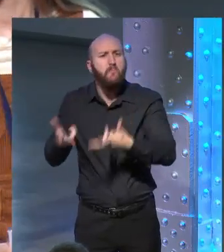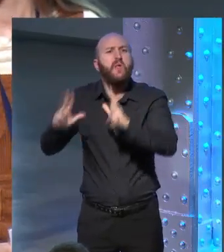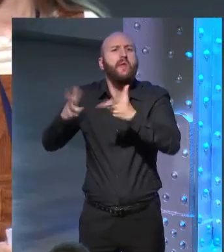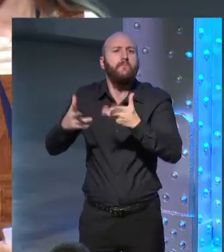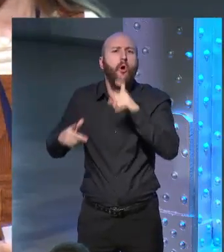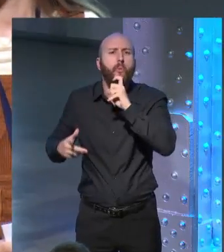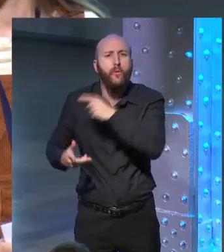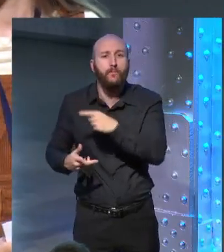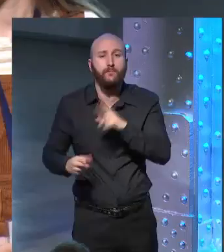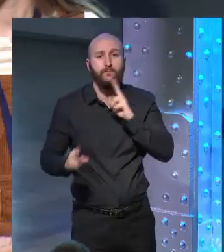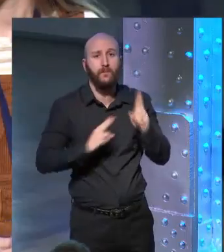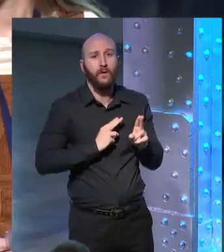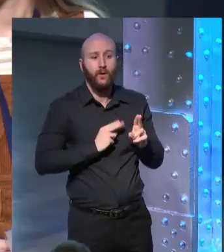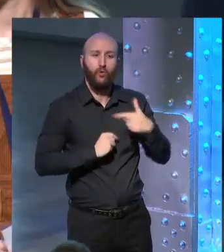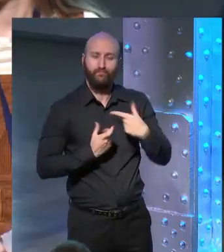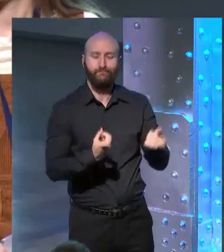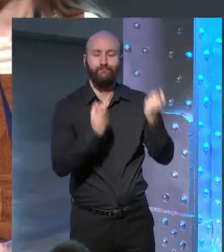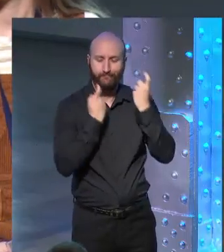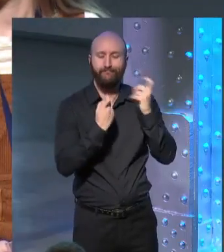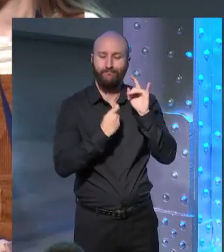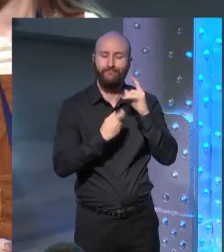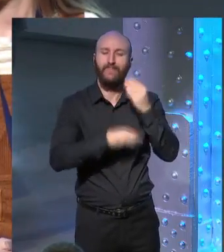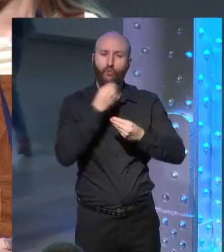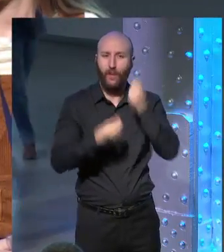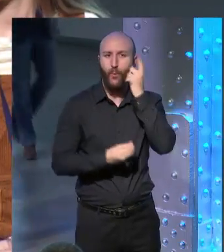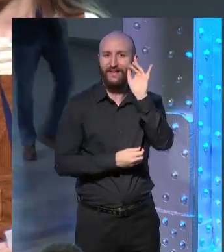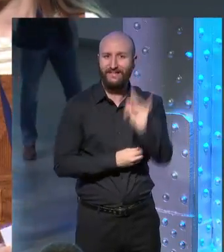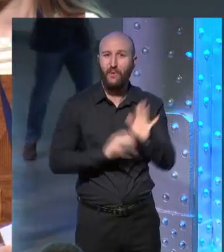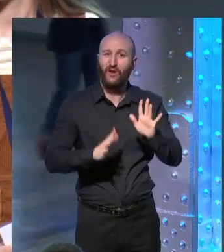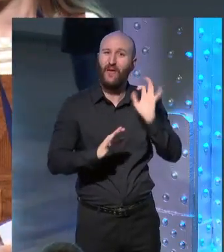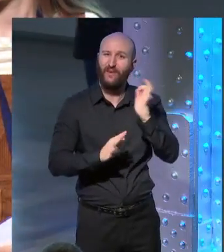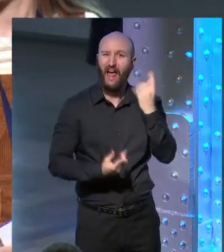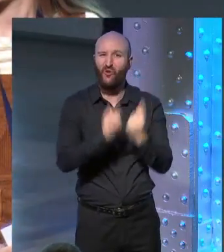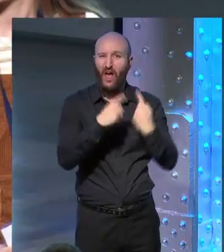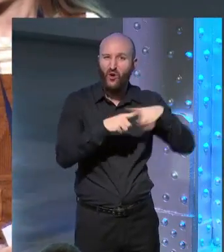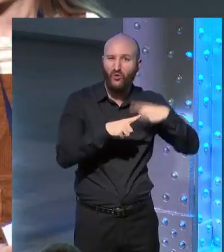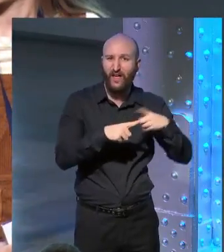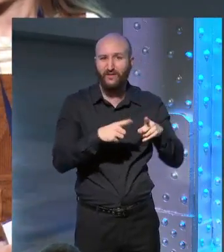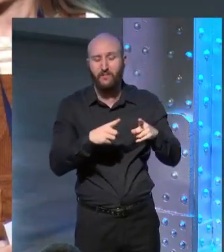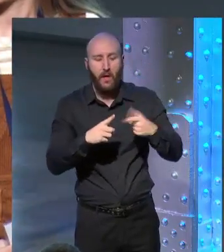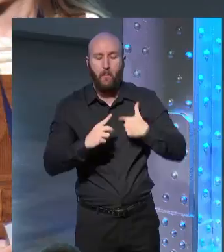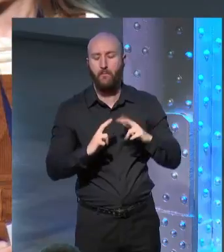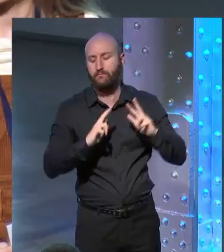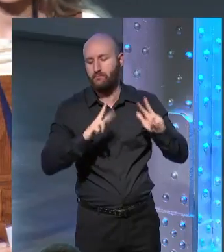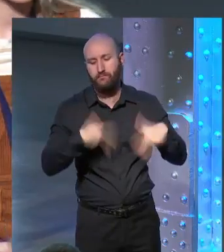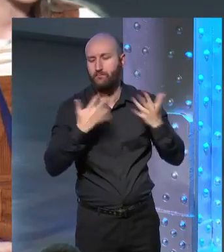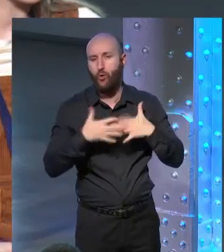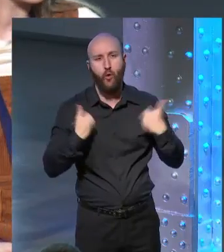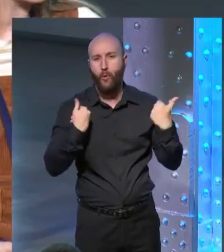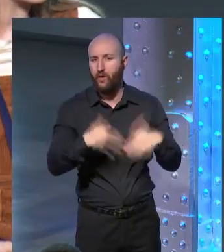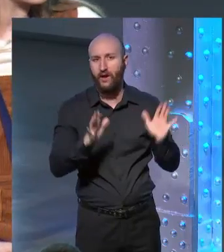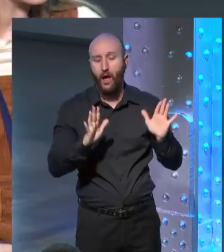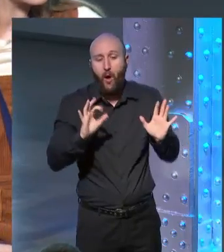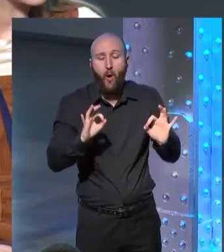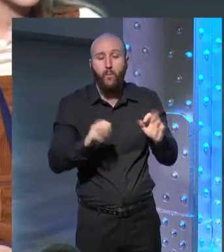libertad? A mí me han enseñado cómo usarlo, pero es verdad que hay cosas que sí que me dejan hacerlo como yo quiera o como